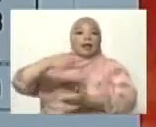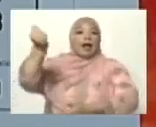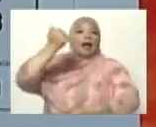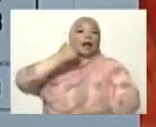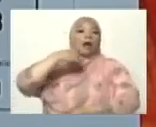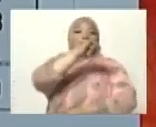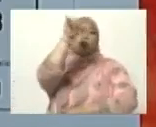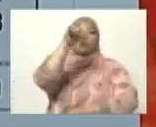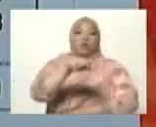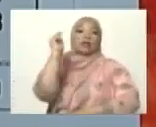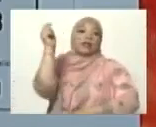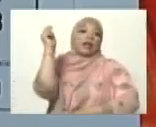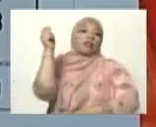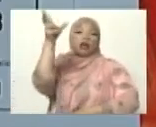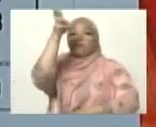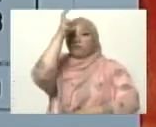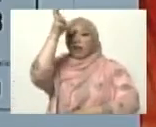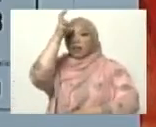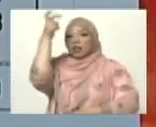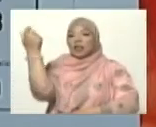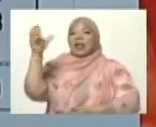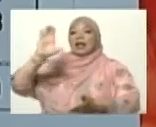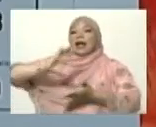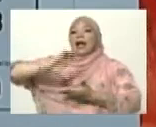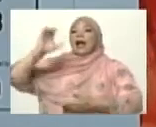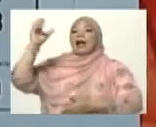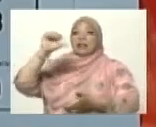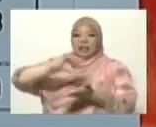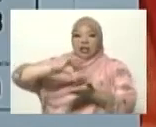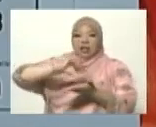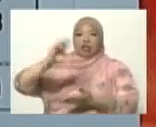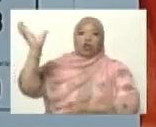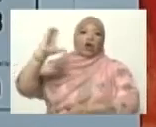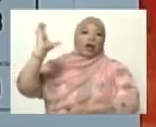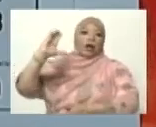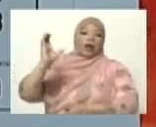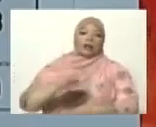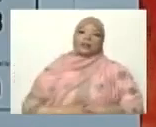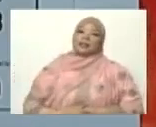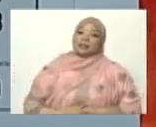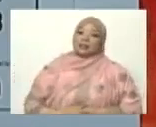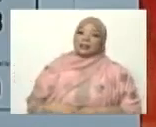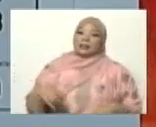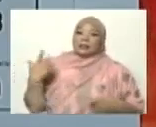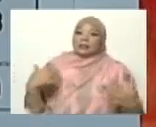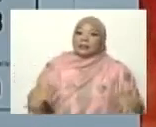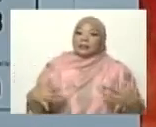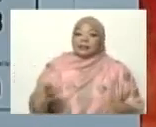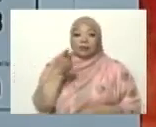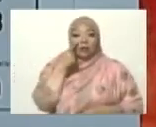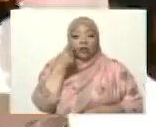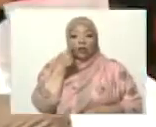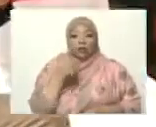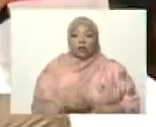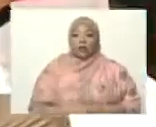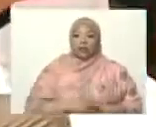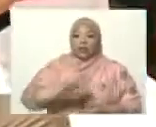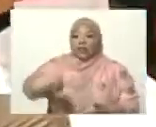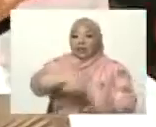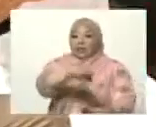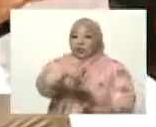Zulia, Táchira, Falcón, Distrito Capital, a ponerse las pilas, Pedro Infante. Ahí vamos, a nivel